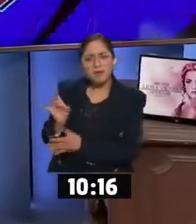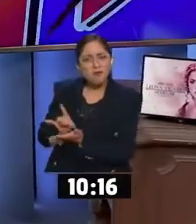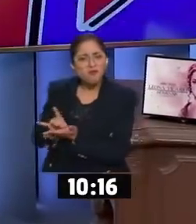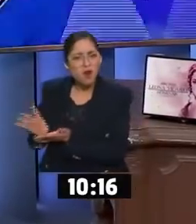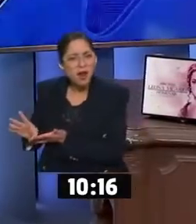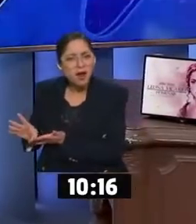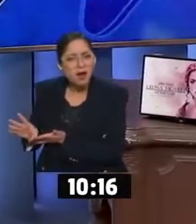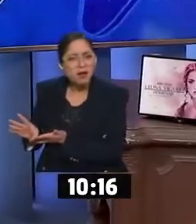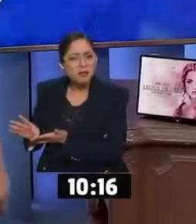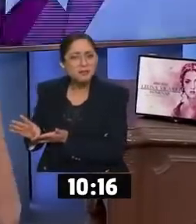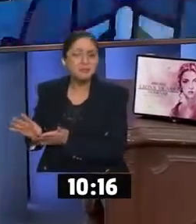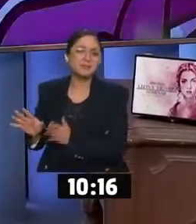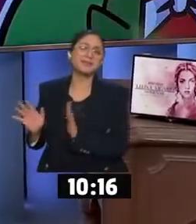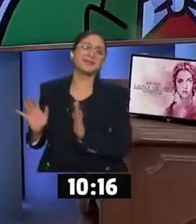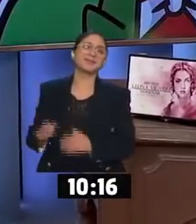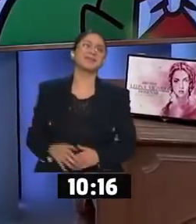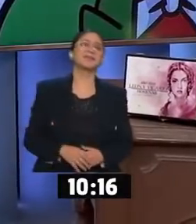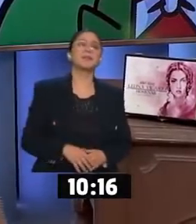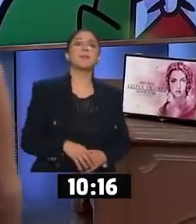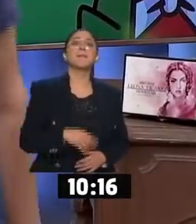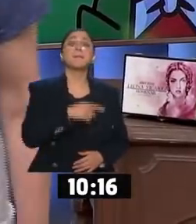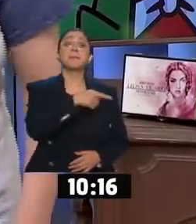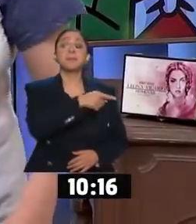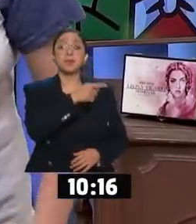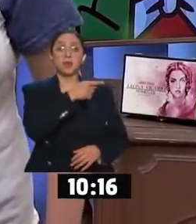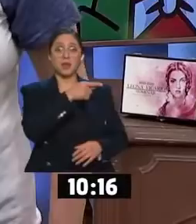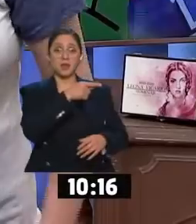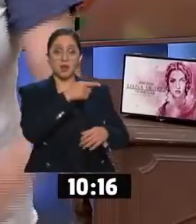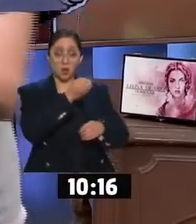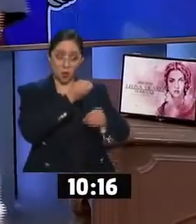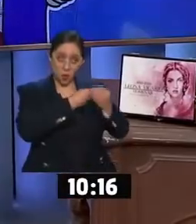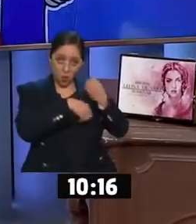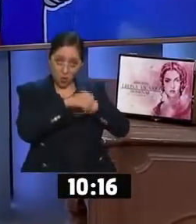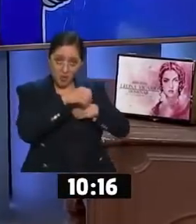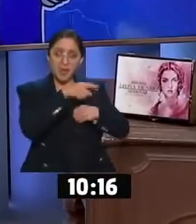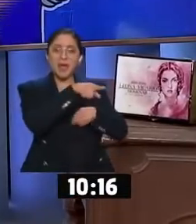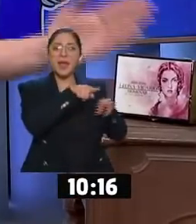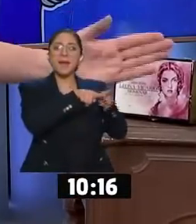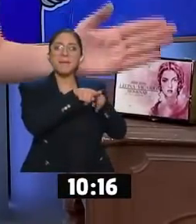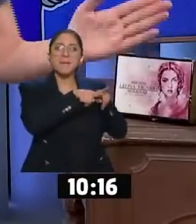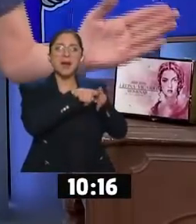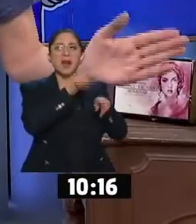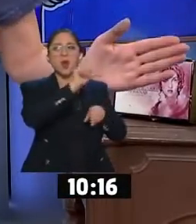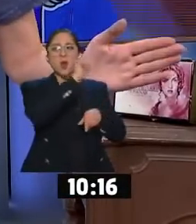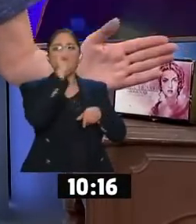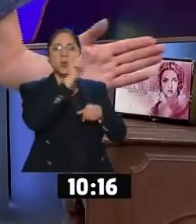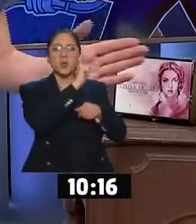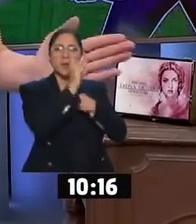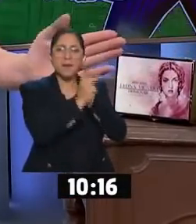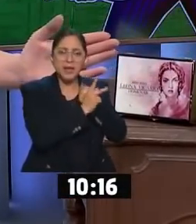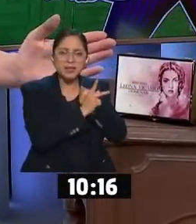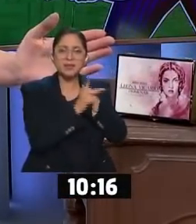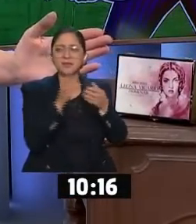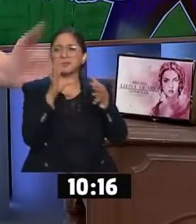Mire que... Mi hermana extranjera es una obra de autoficción que lidia con los secretos de la